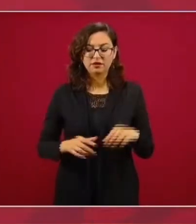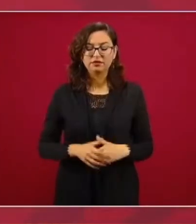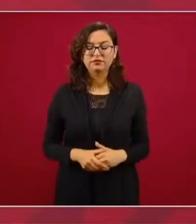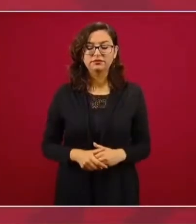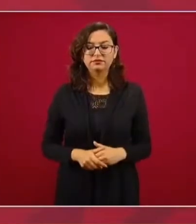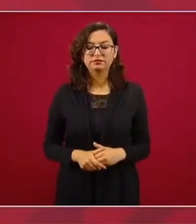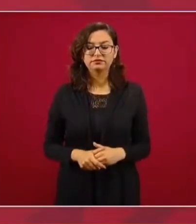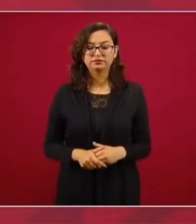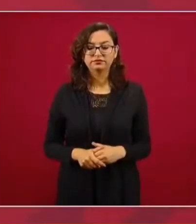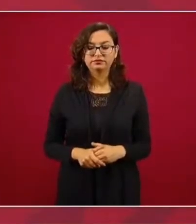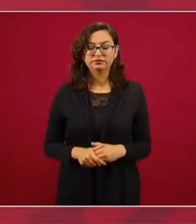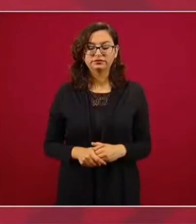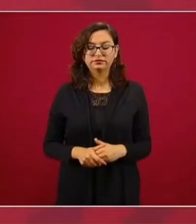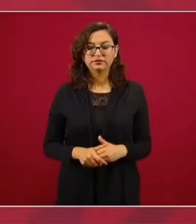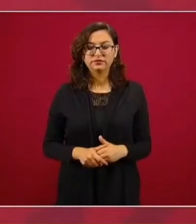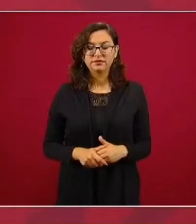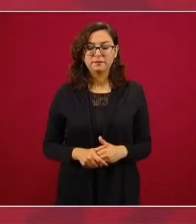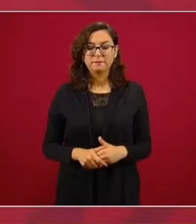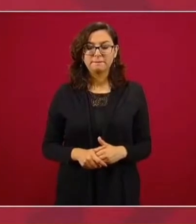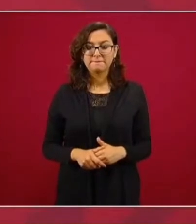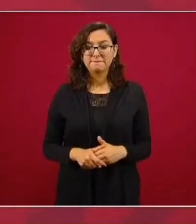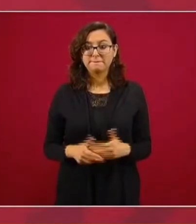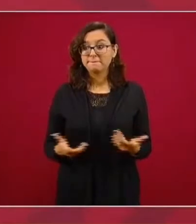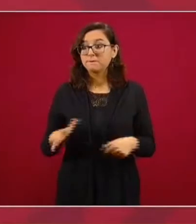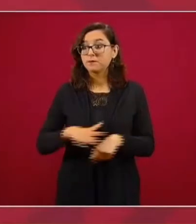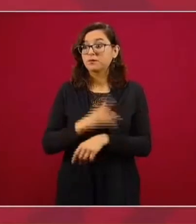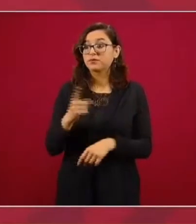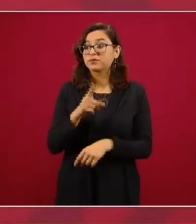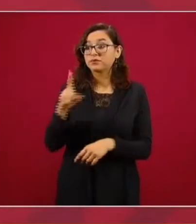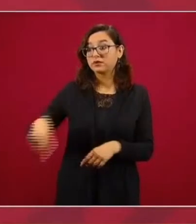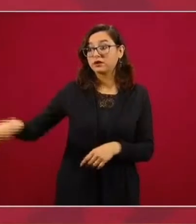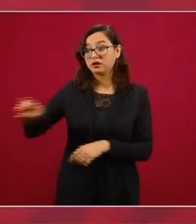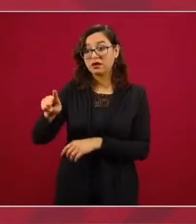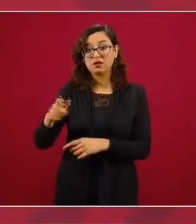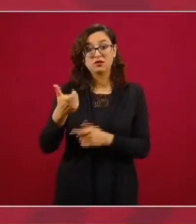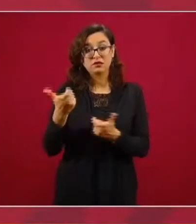bienes de procedencia ilícita.